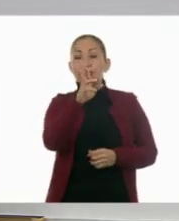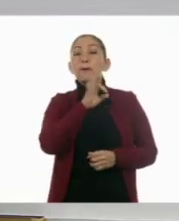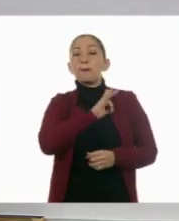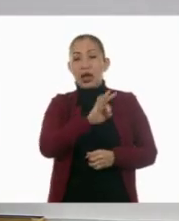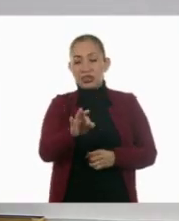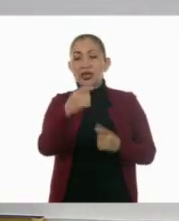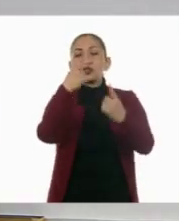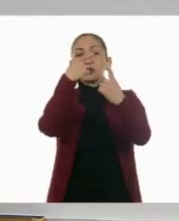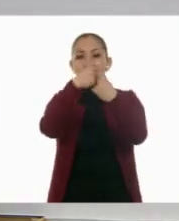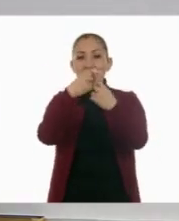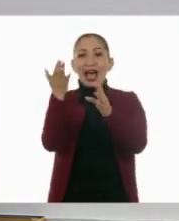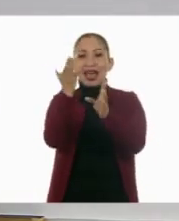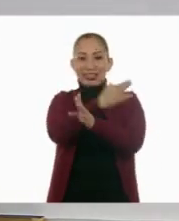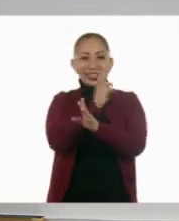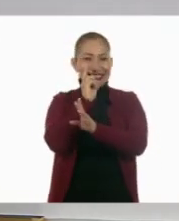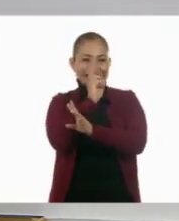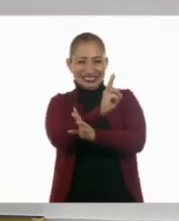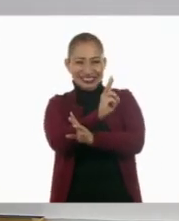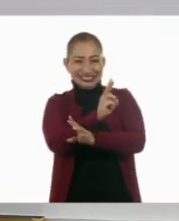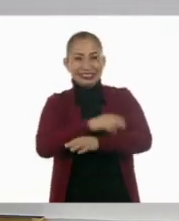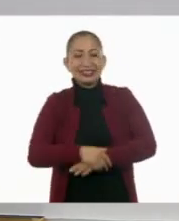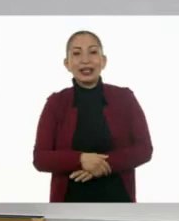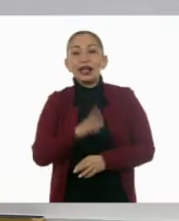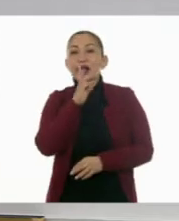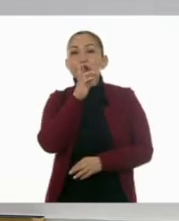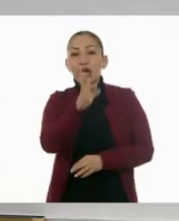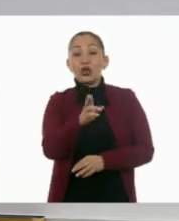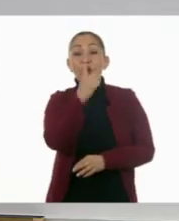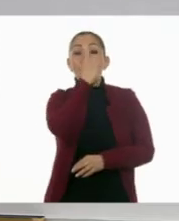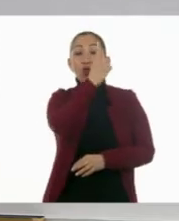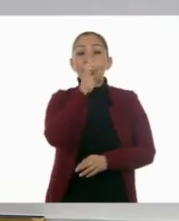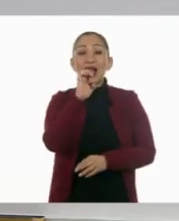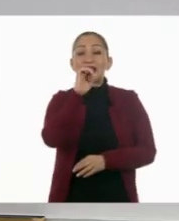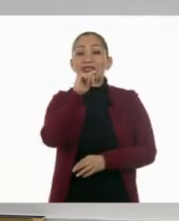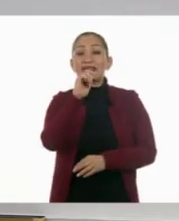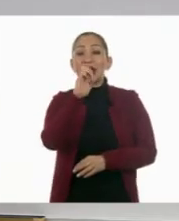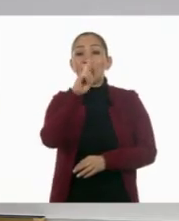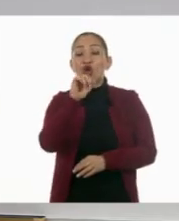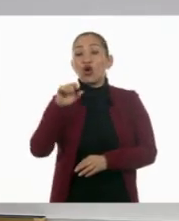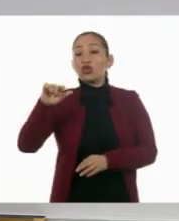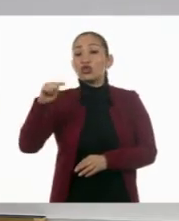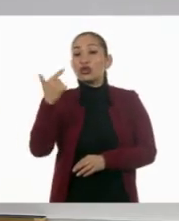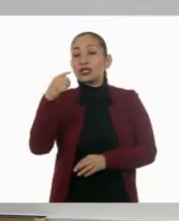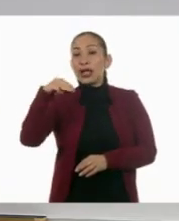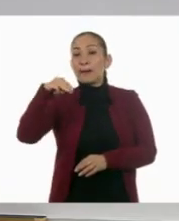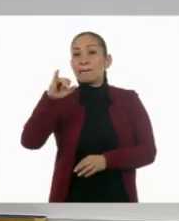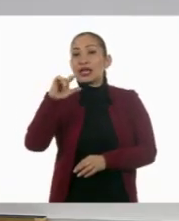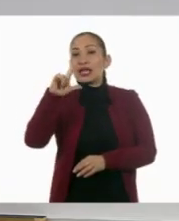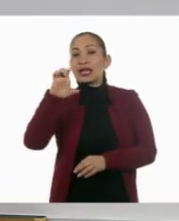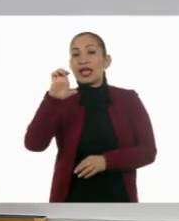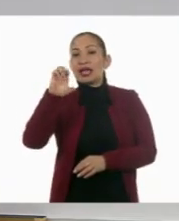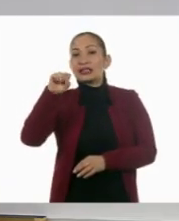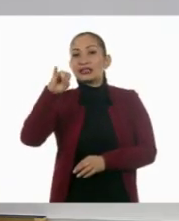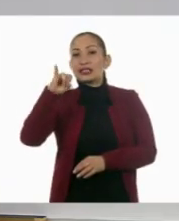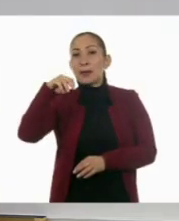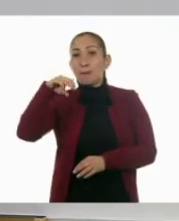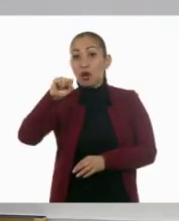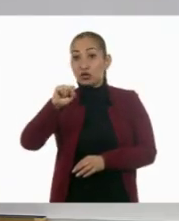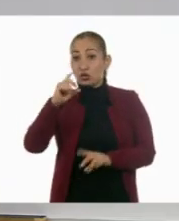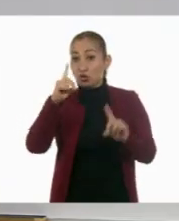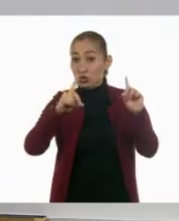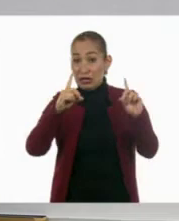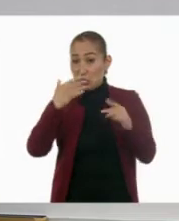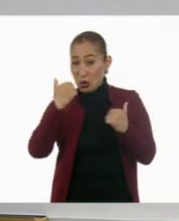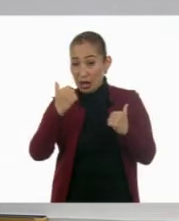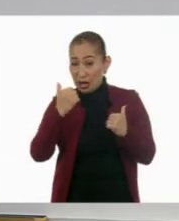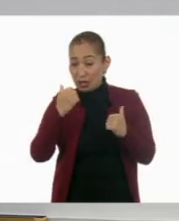puede hacer esa suma que les habíamos planteado a los niños, y el resultado va a ser un entero 12 milésimos. Esperemos que no haya dudas, pero